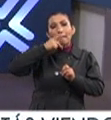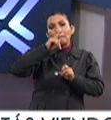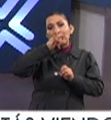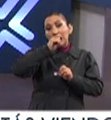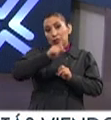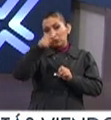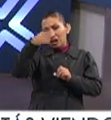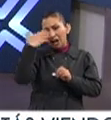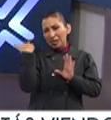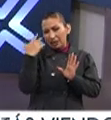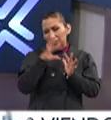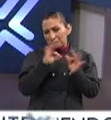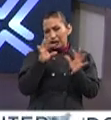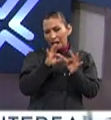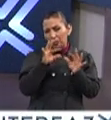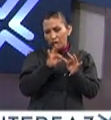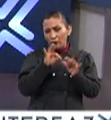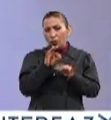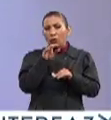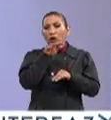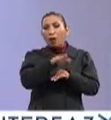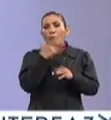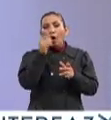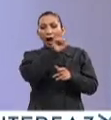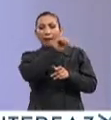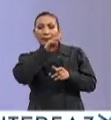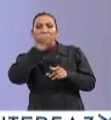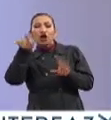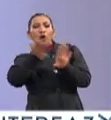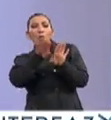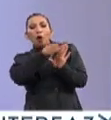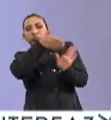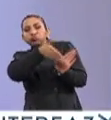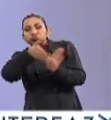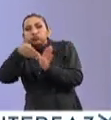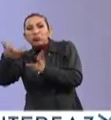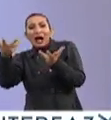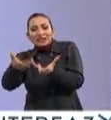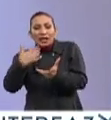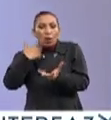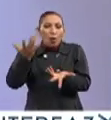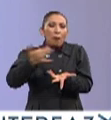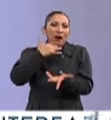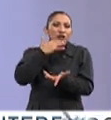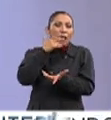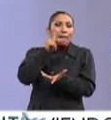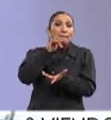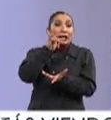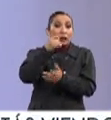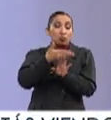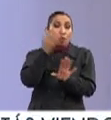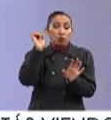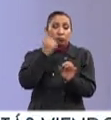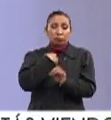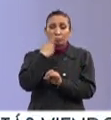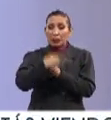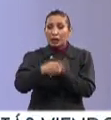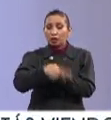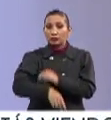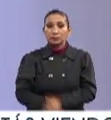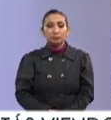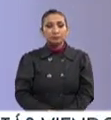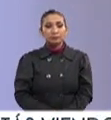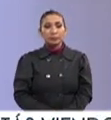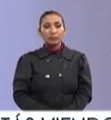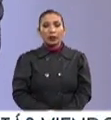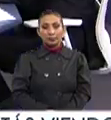y usted nos estaba dando precisamente pues un ABC de cómo hay que tratar estos residuos que son muy contaminantes. Así